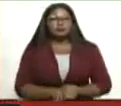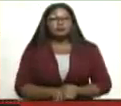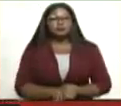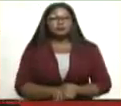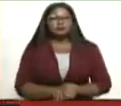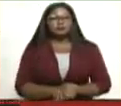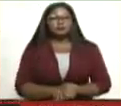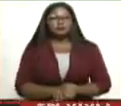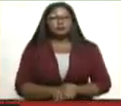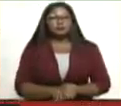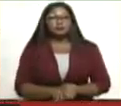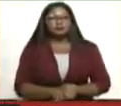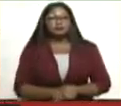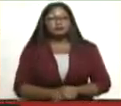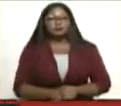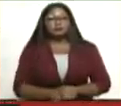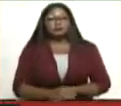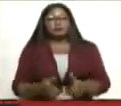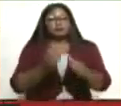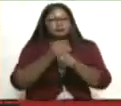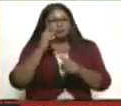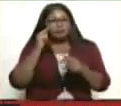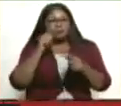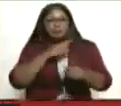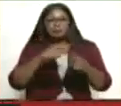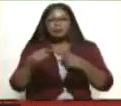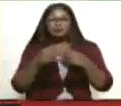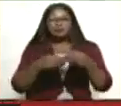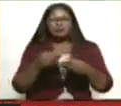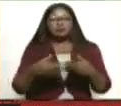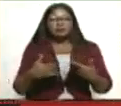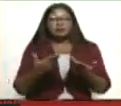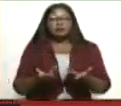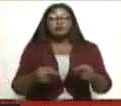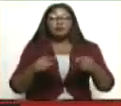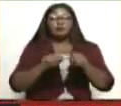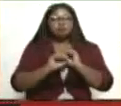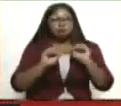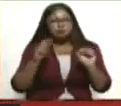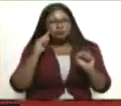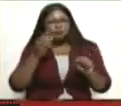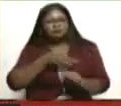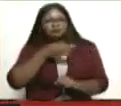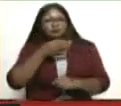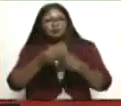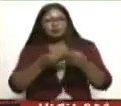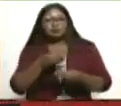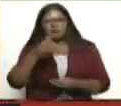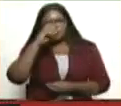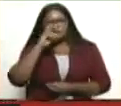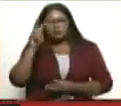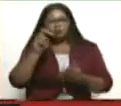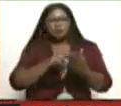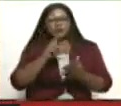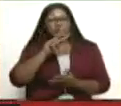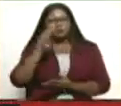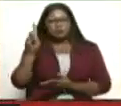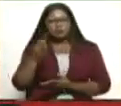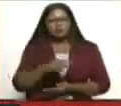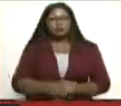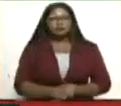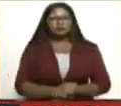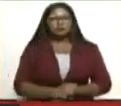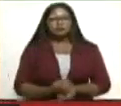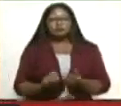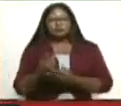encierra un mandato entregado por un estallido social que hubo en 2021. Fruto